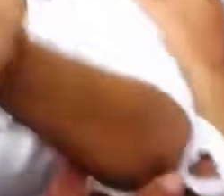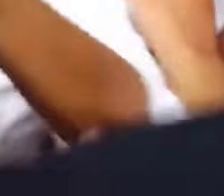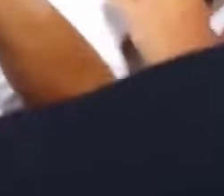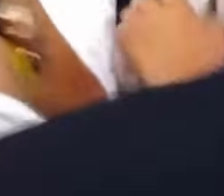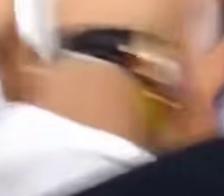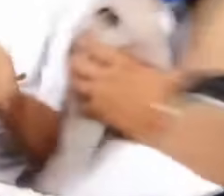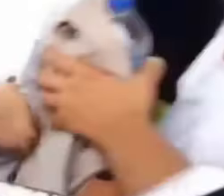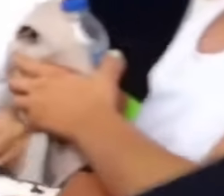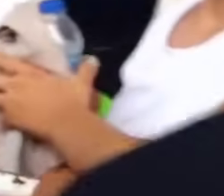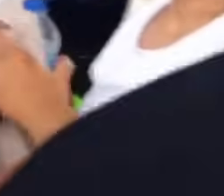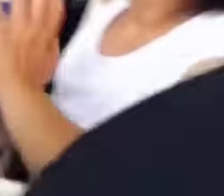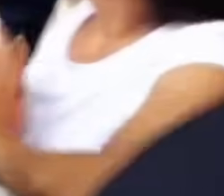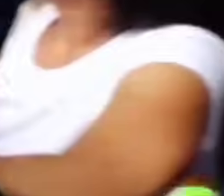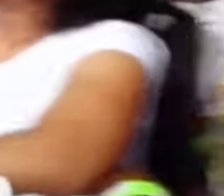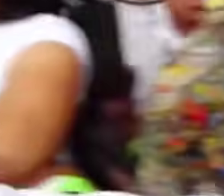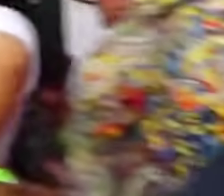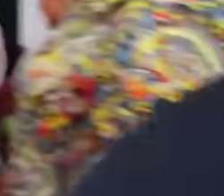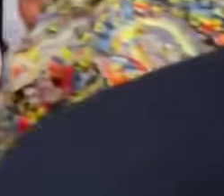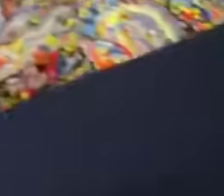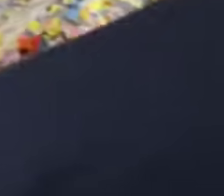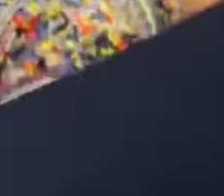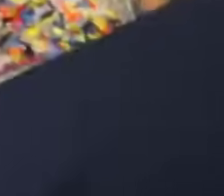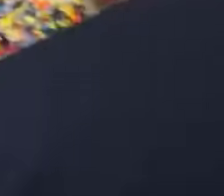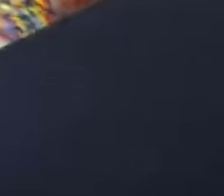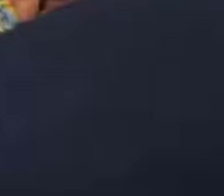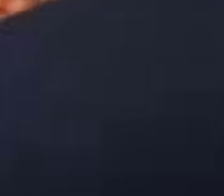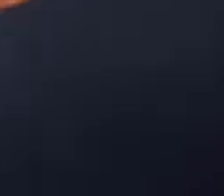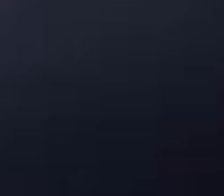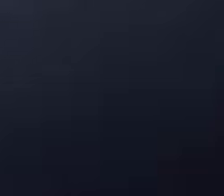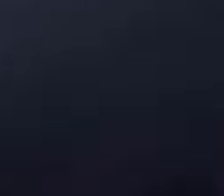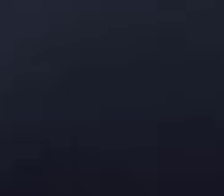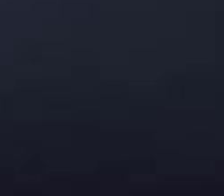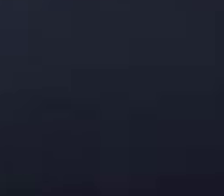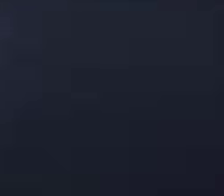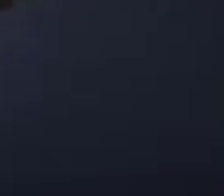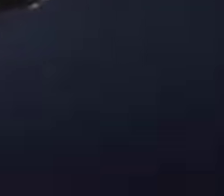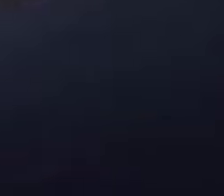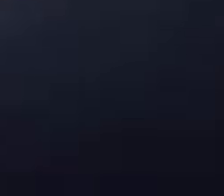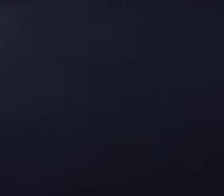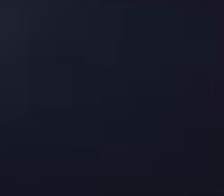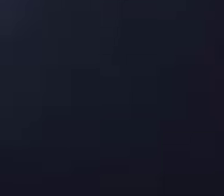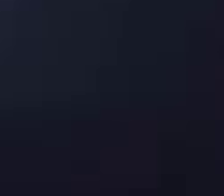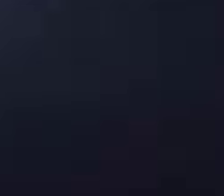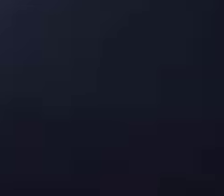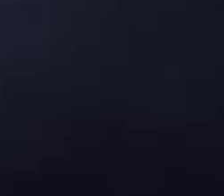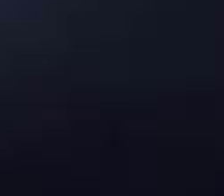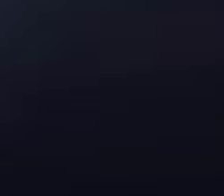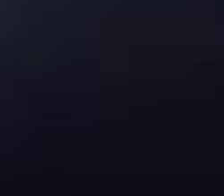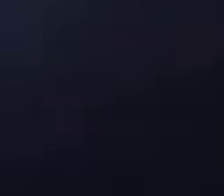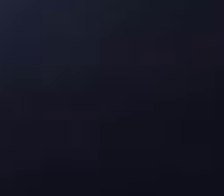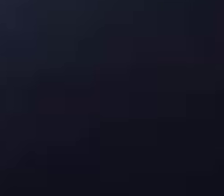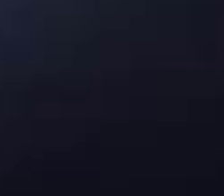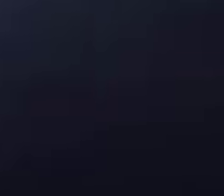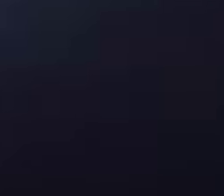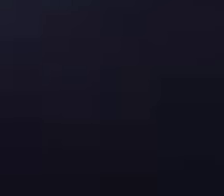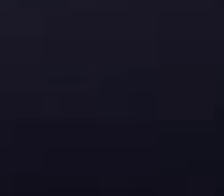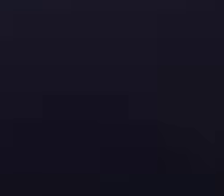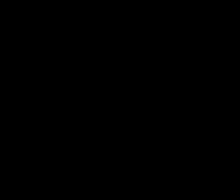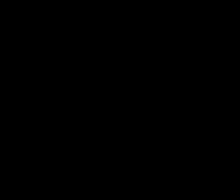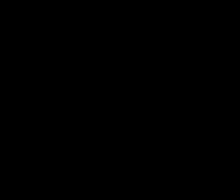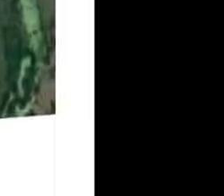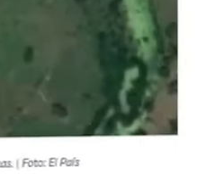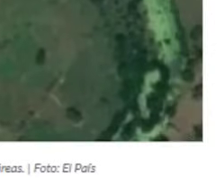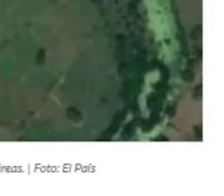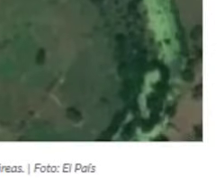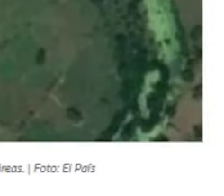sueño es un guerrero y una guerrera que cada mañana cultiva la tierra para que usted y yo disfrutemos las delicias de la comida